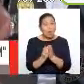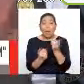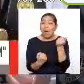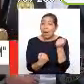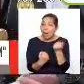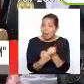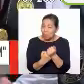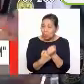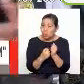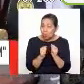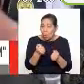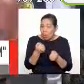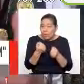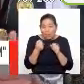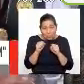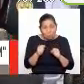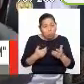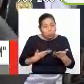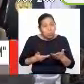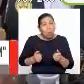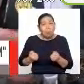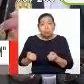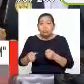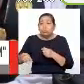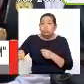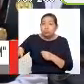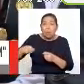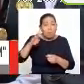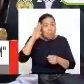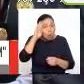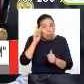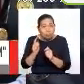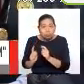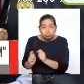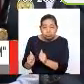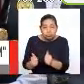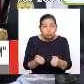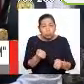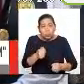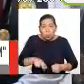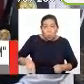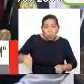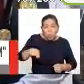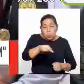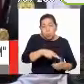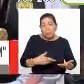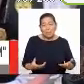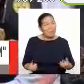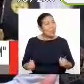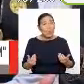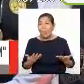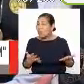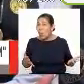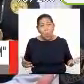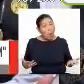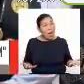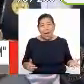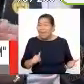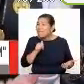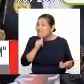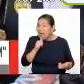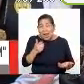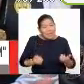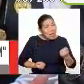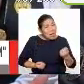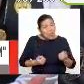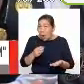apoyo con sus vehículos para poder patrullar con policías del escuadrón de emergencia. Porque no tenemos los patrulleros en este momento. No